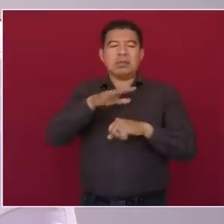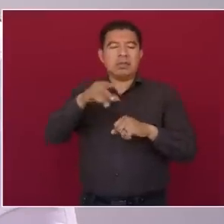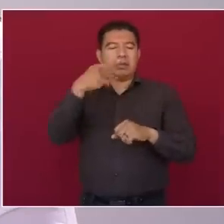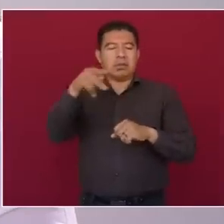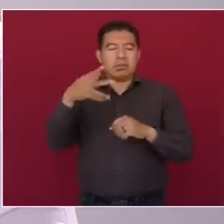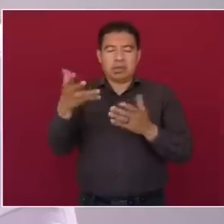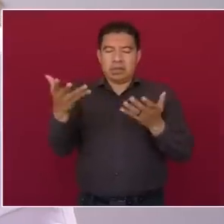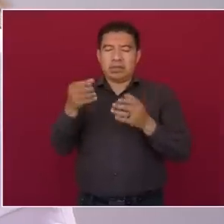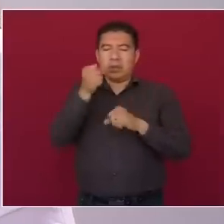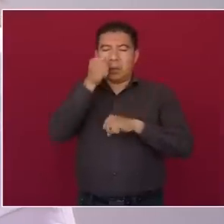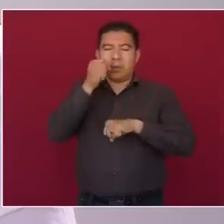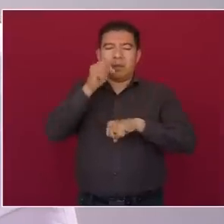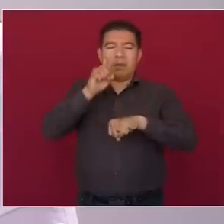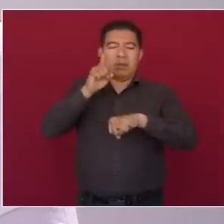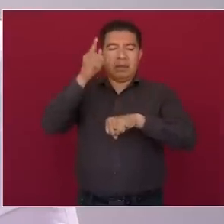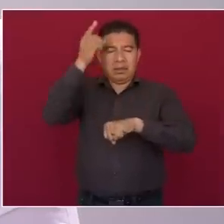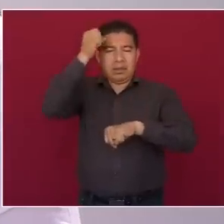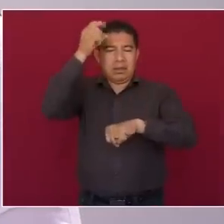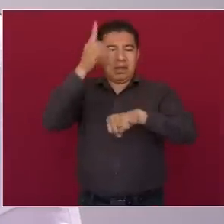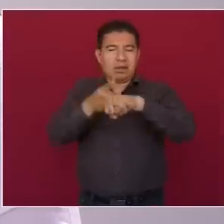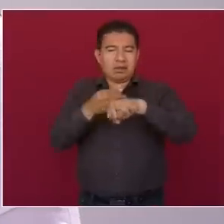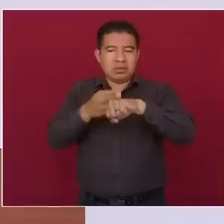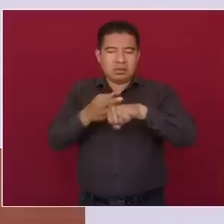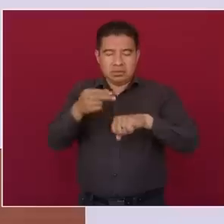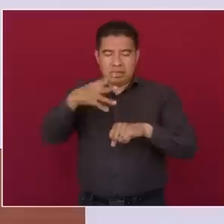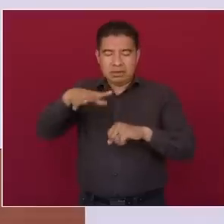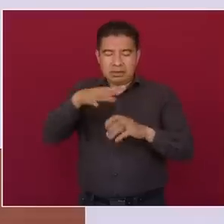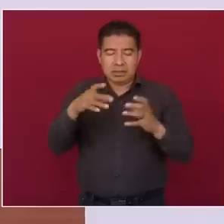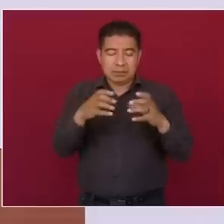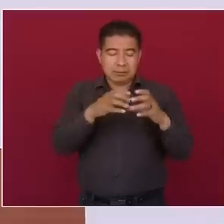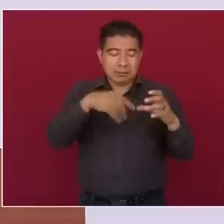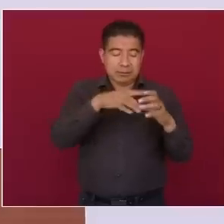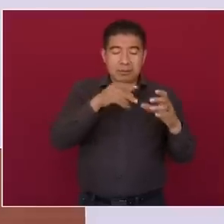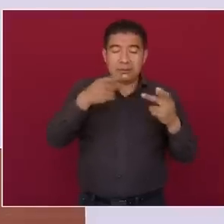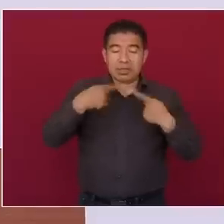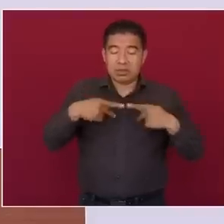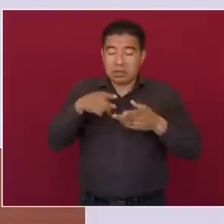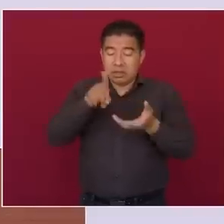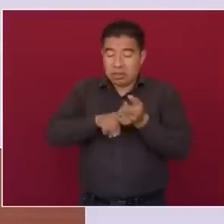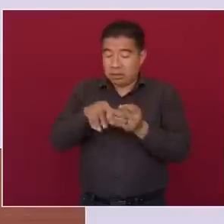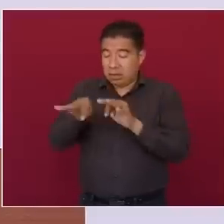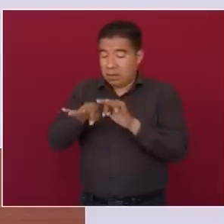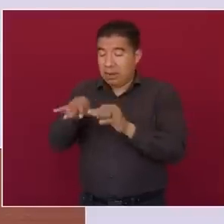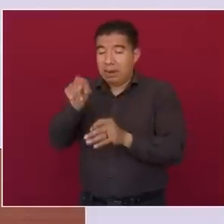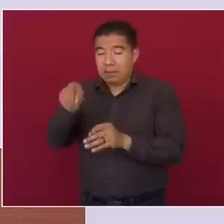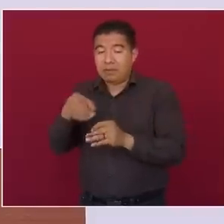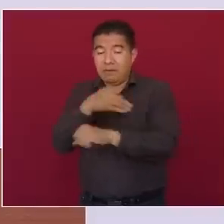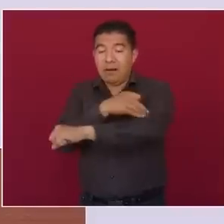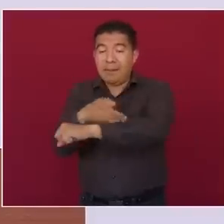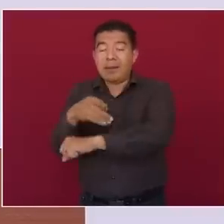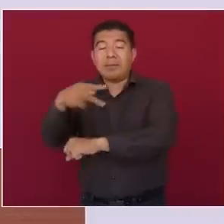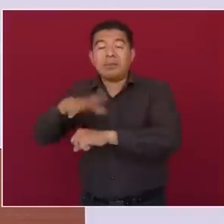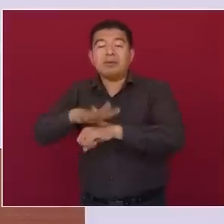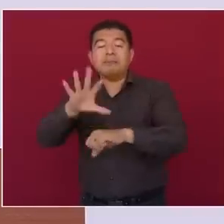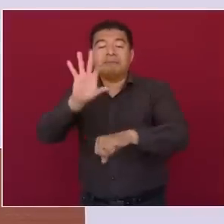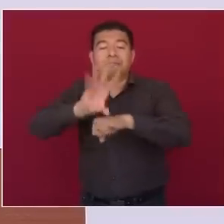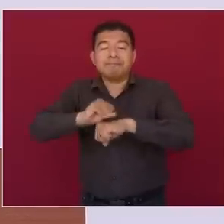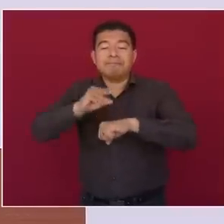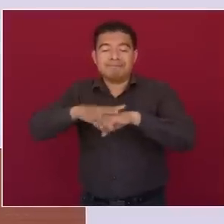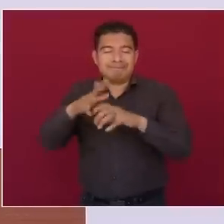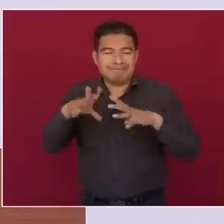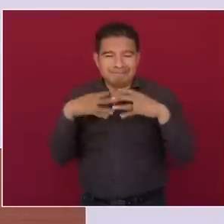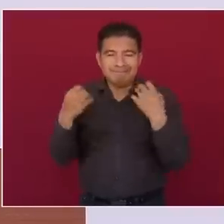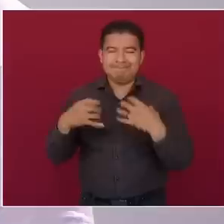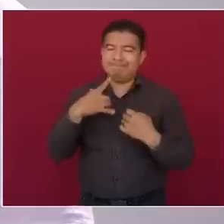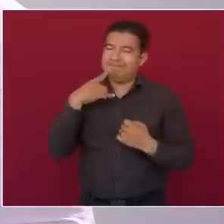empresas contratistas, pero sobre todo a los trabajadores y a sus familias, a estos héroes que han hecho posible este proyecto